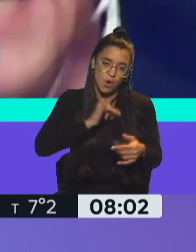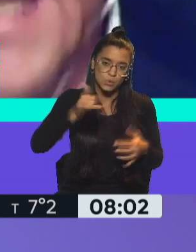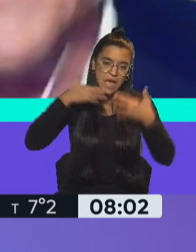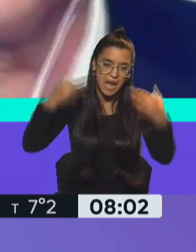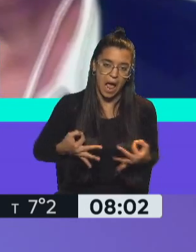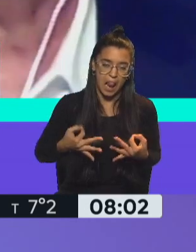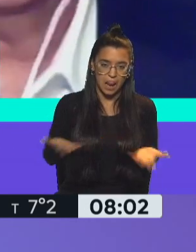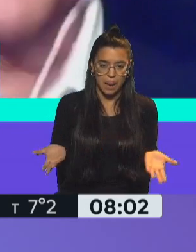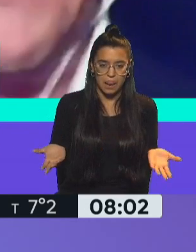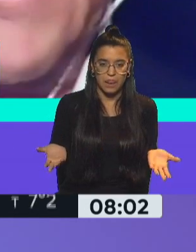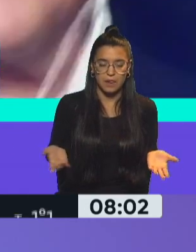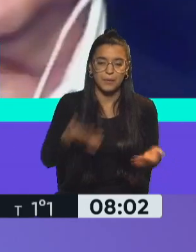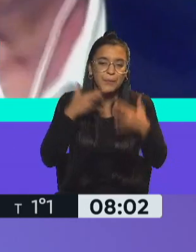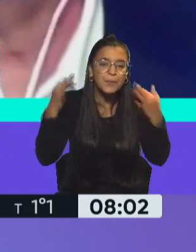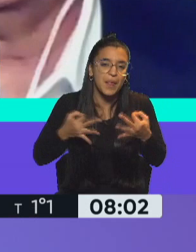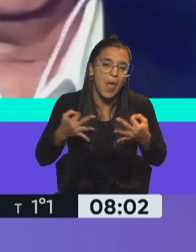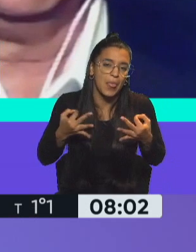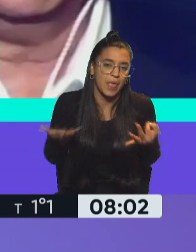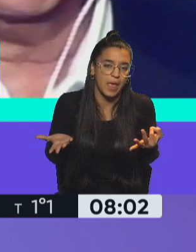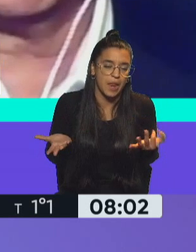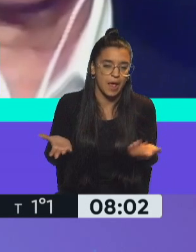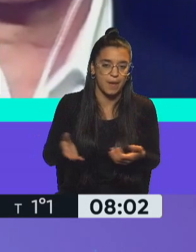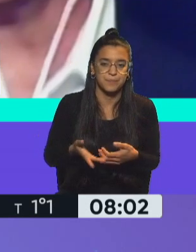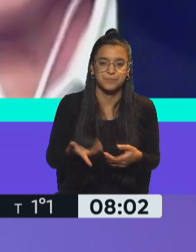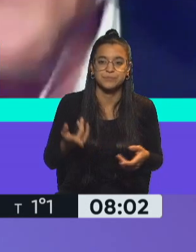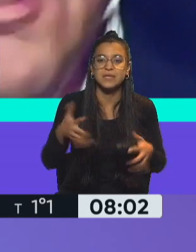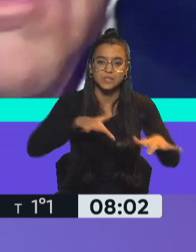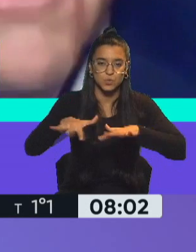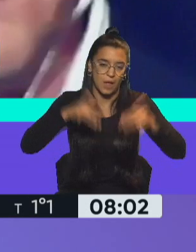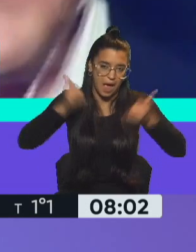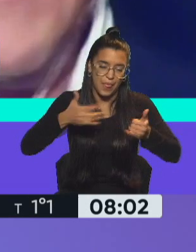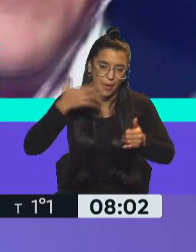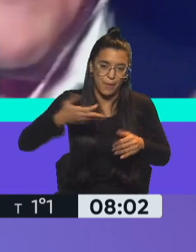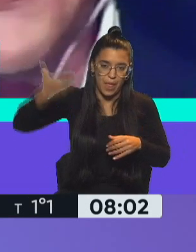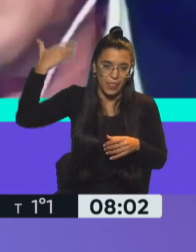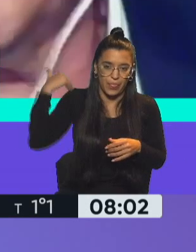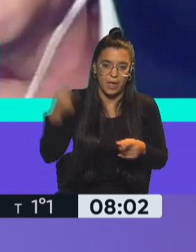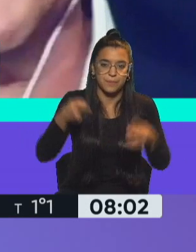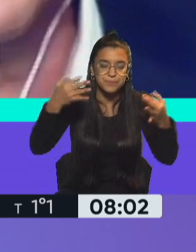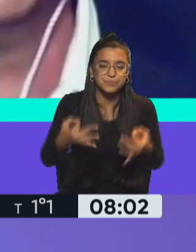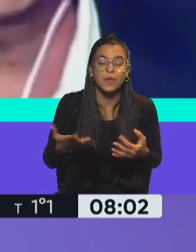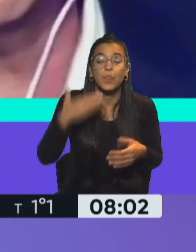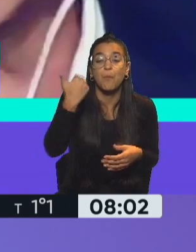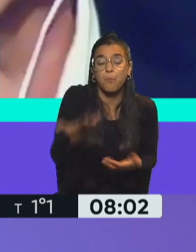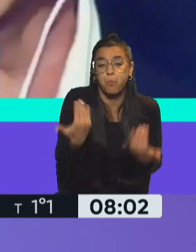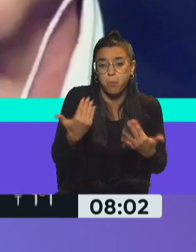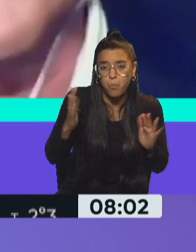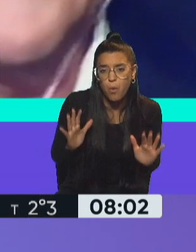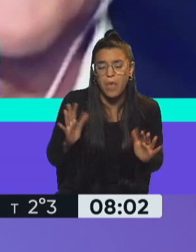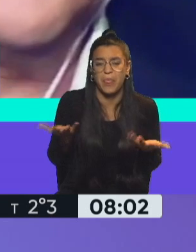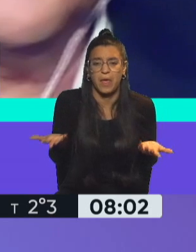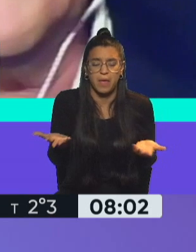es concreta, es verdadera, los hechos existieron, fundamentalmente, después se le podrá